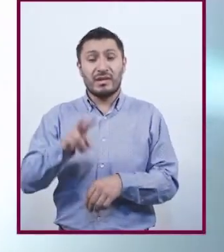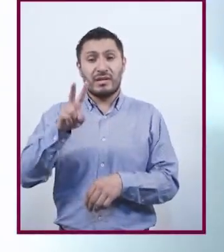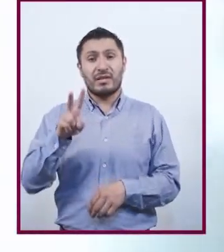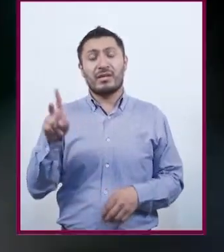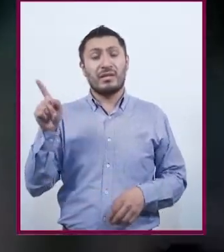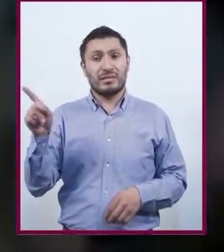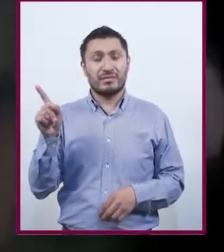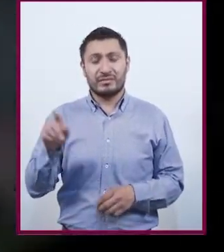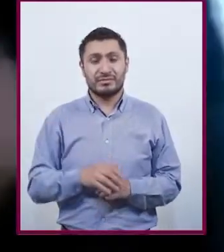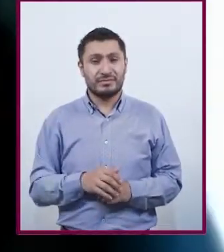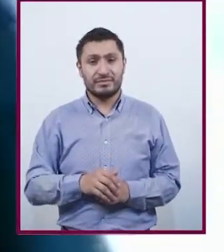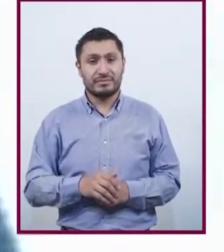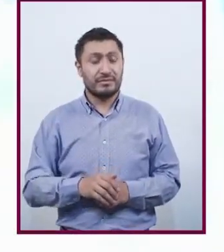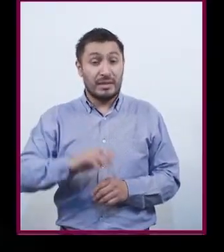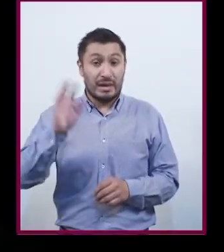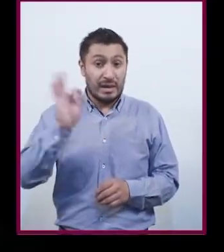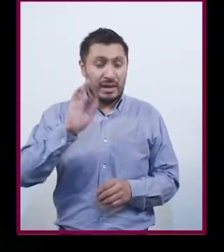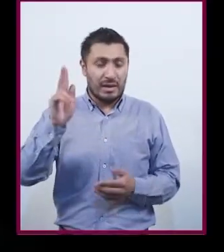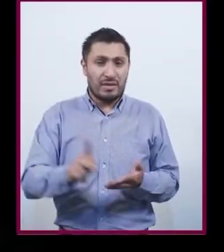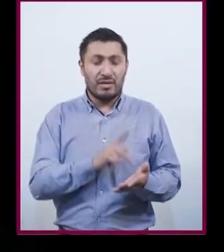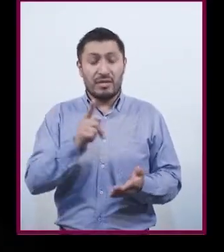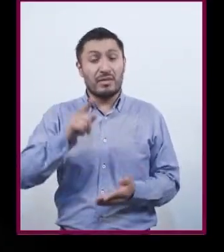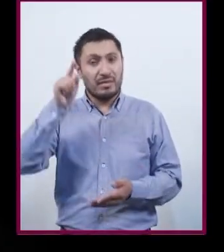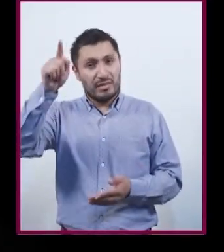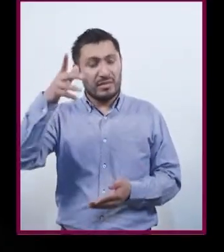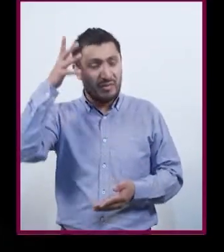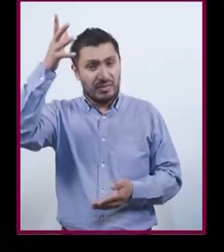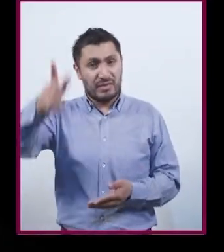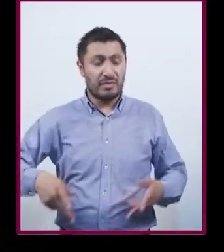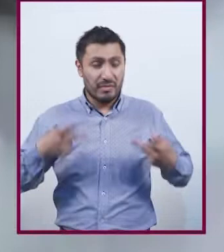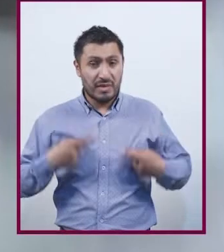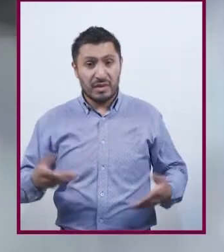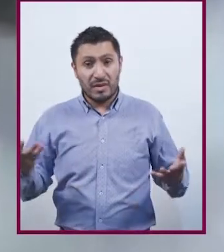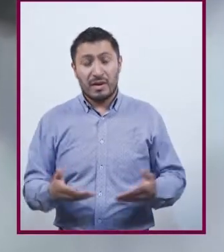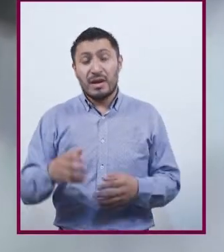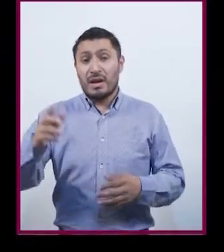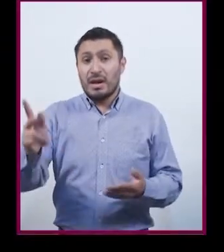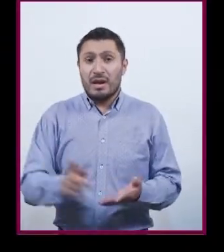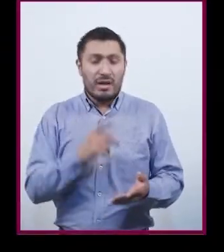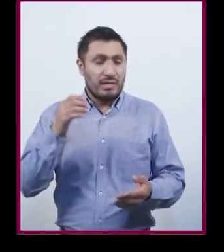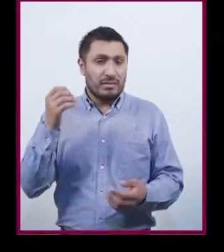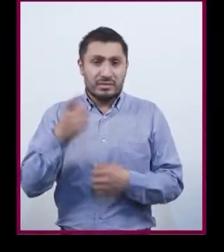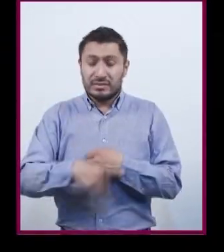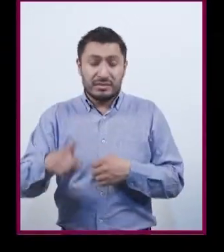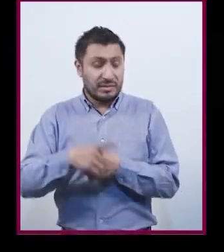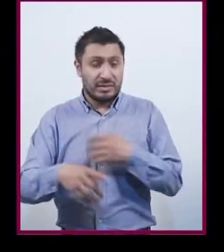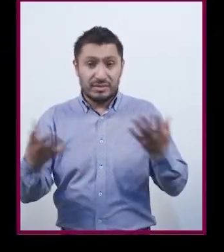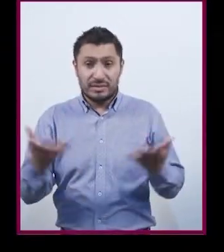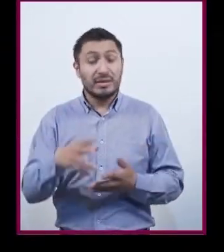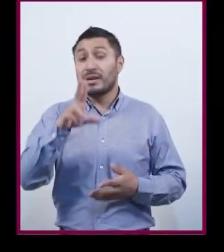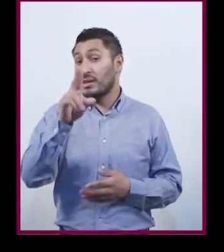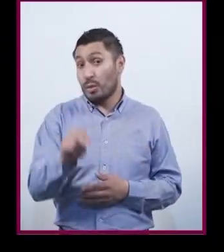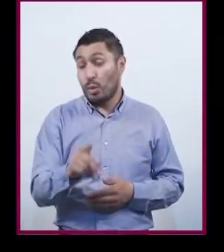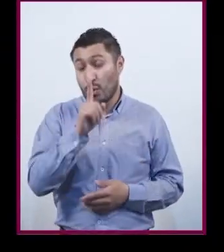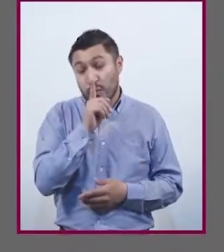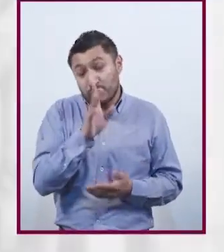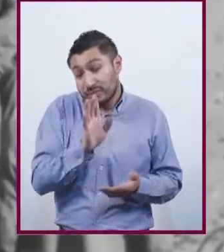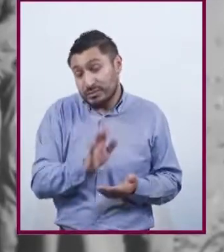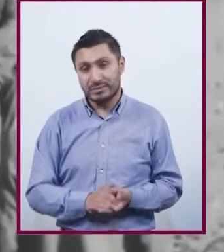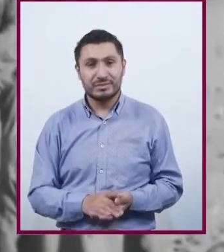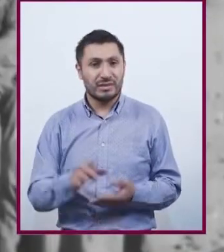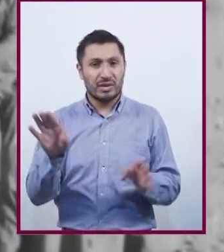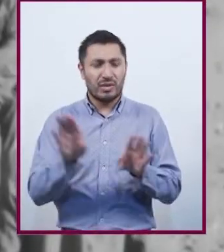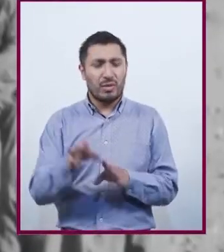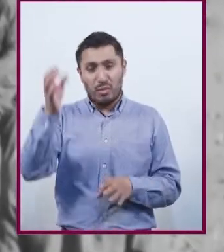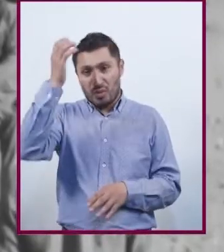por el Dr. Frankenstein. No vaya a ser que alguien lo repita en el futuro y vuelvan a ocurrir los sucesos dañinos que se cuentan en la novela,